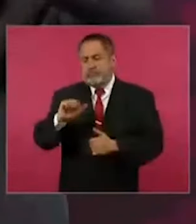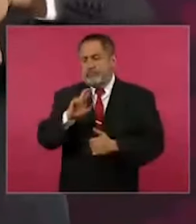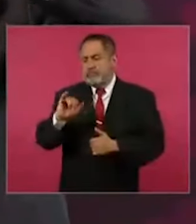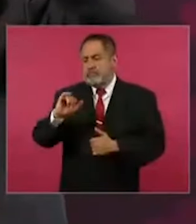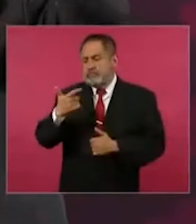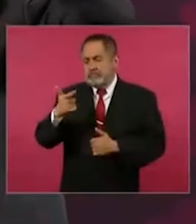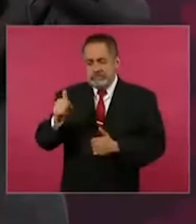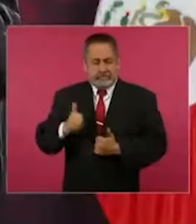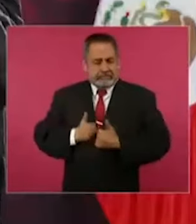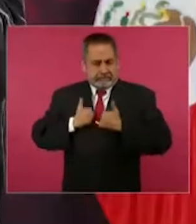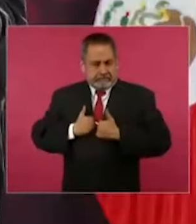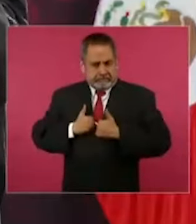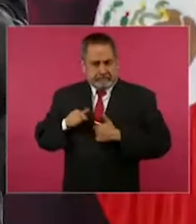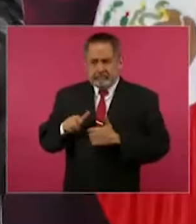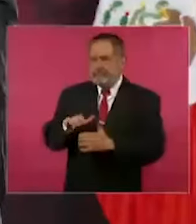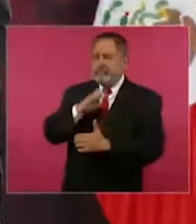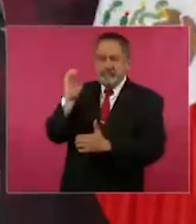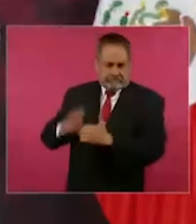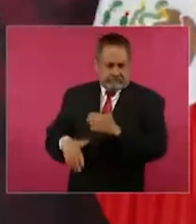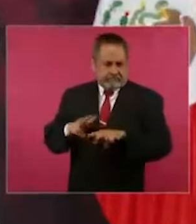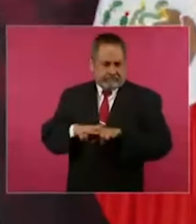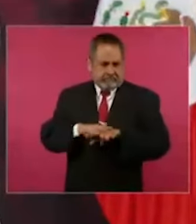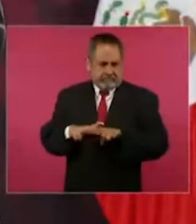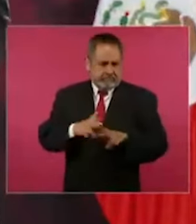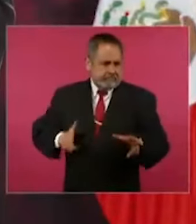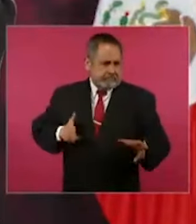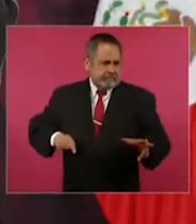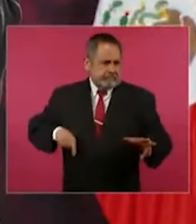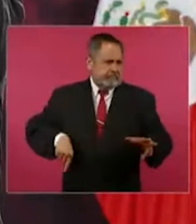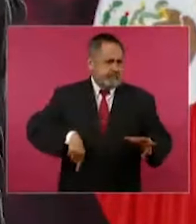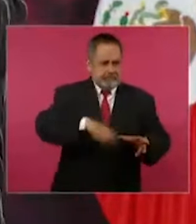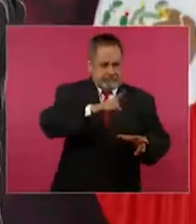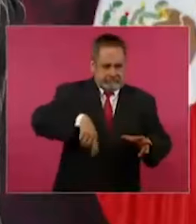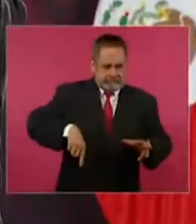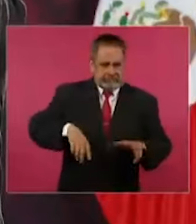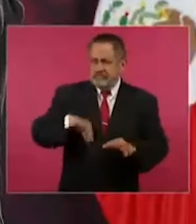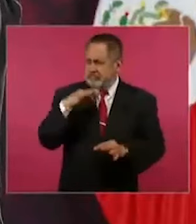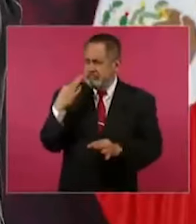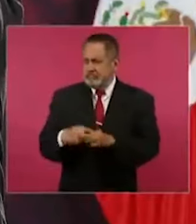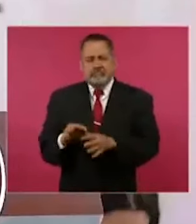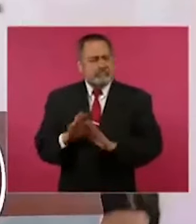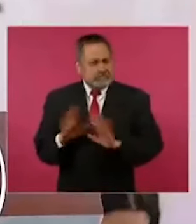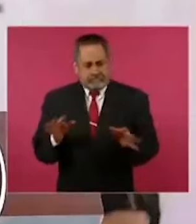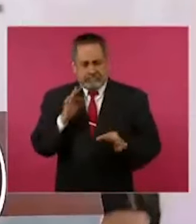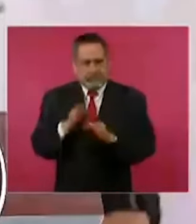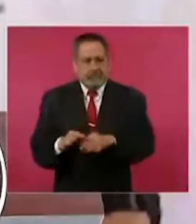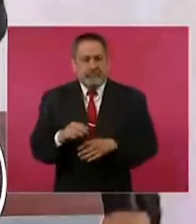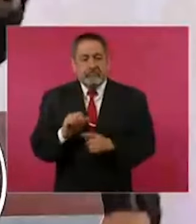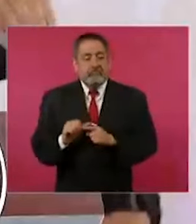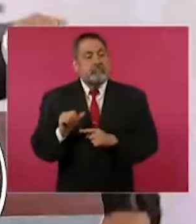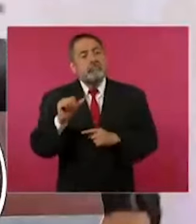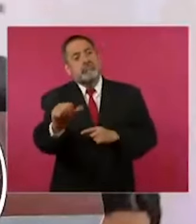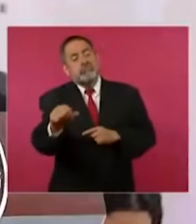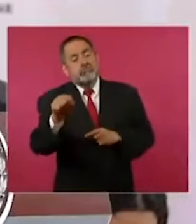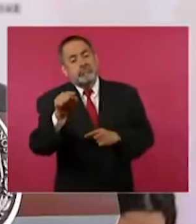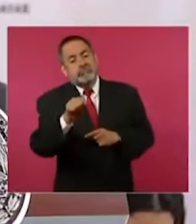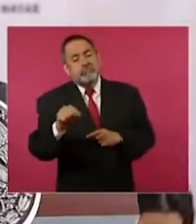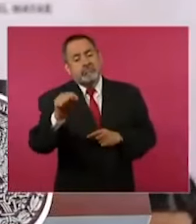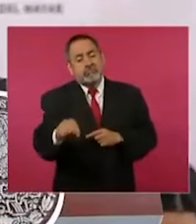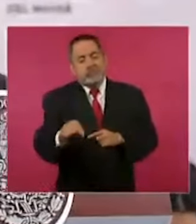reporteros querían preguntarle al presidente el día de hoy presidente se confirma el plan c es decir que los legisladores